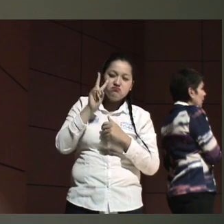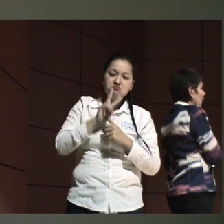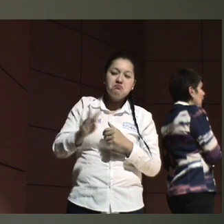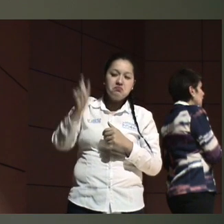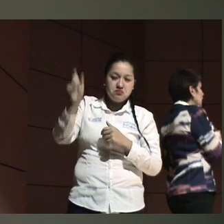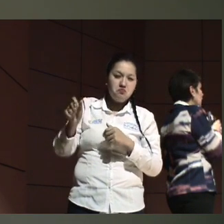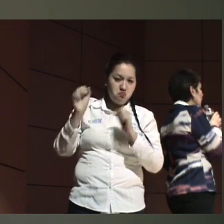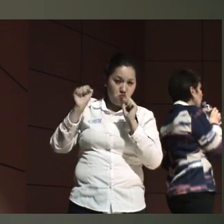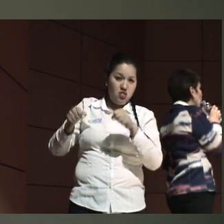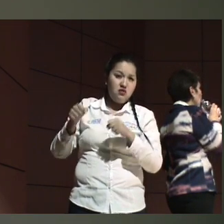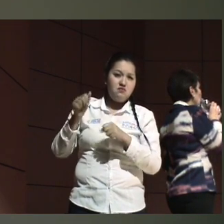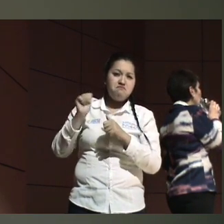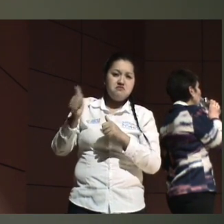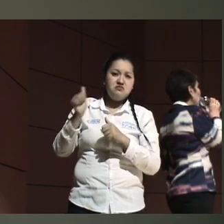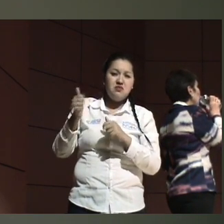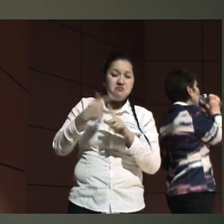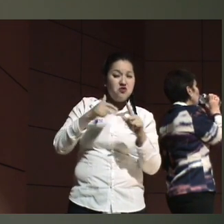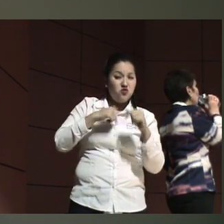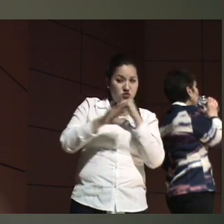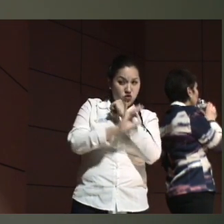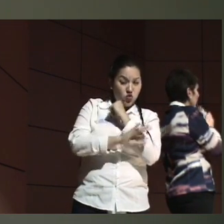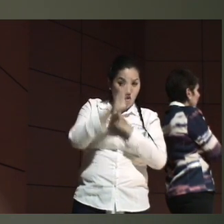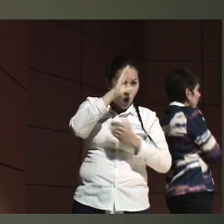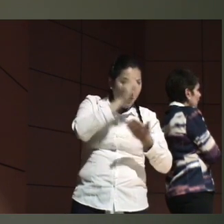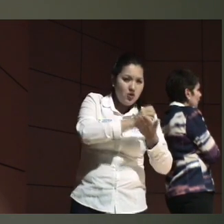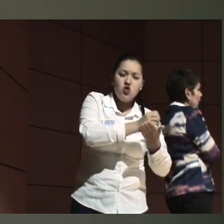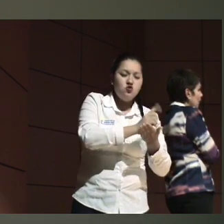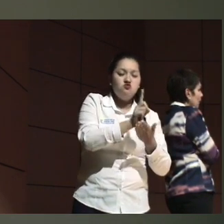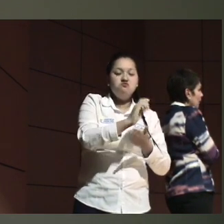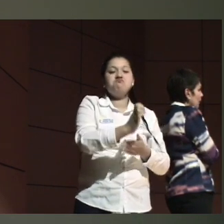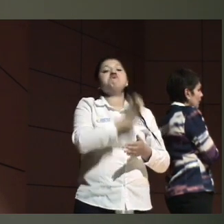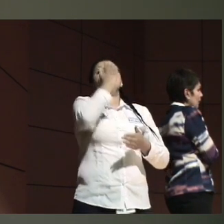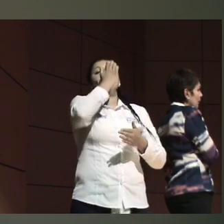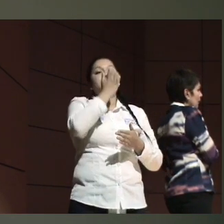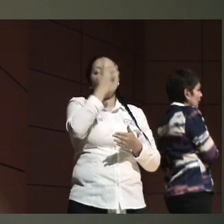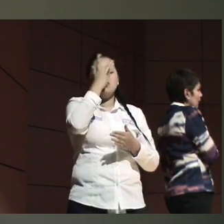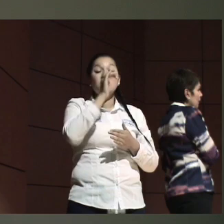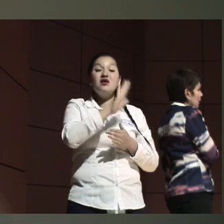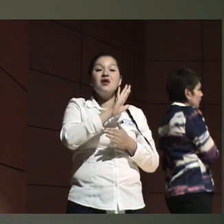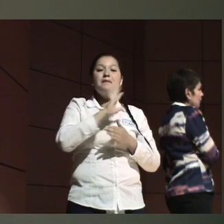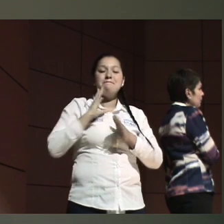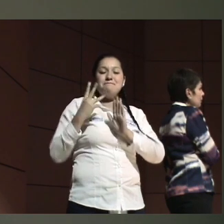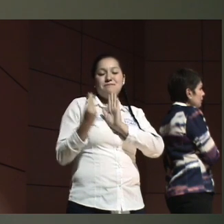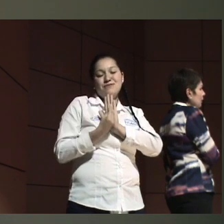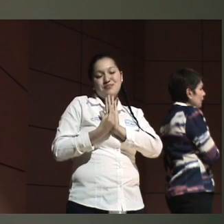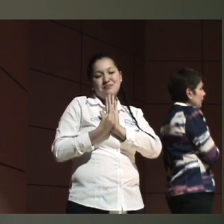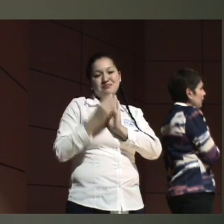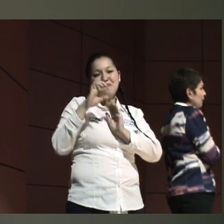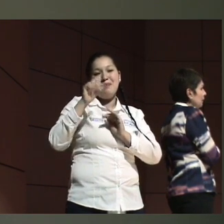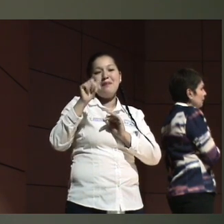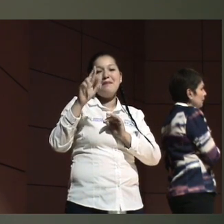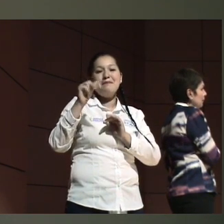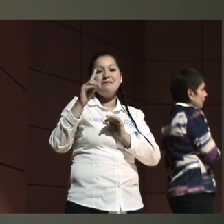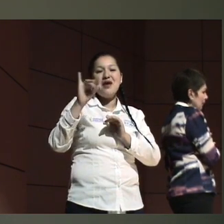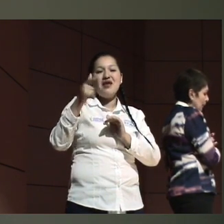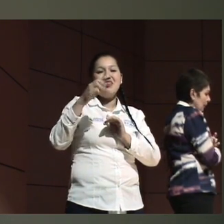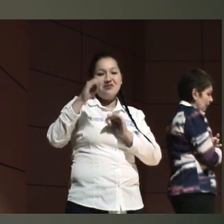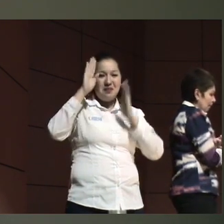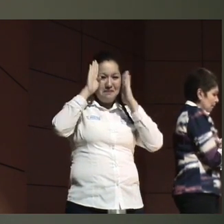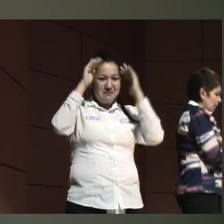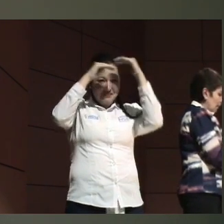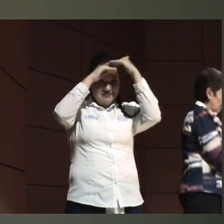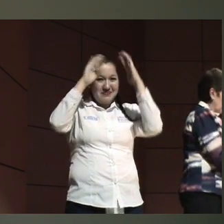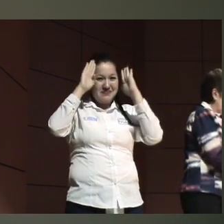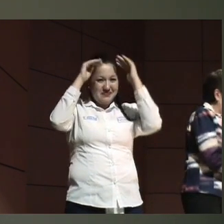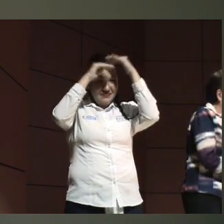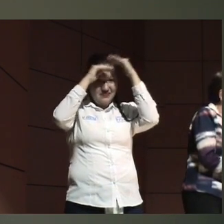que pueda contribuir porque justamente los paradigmas tradicionales nos llevaron a equiparar a los profesionales de